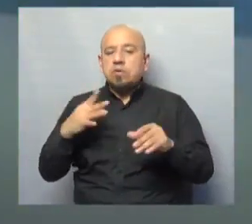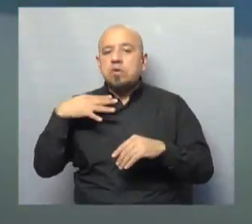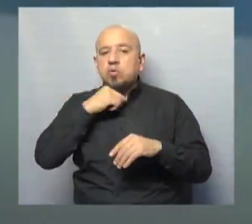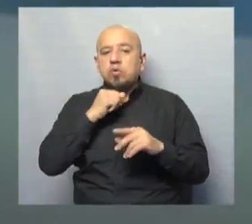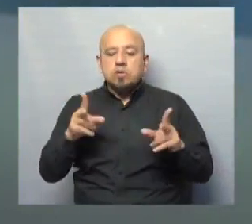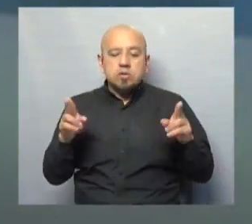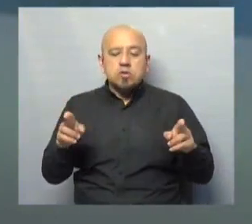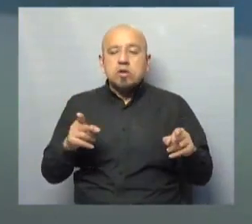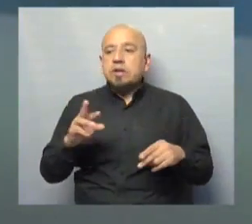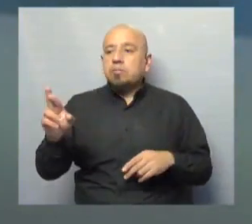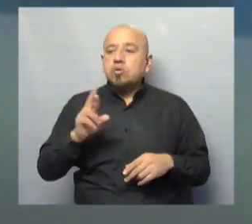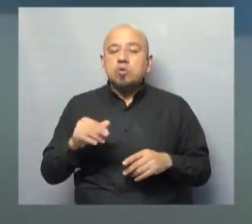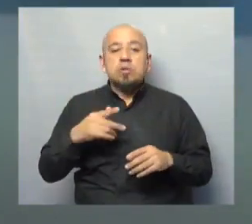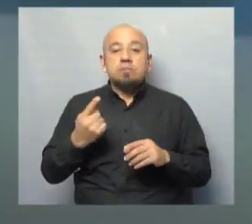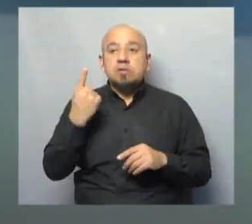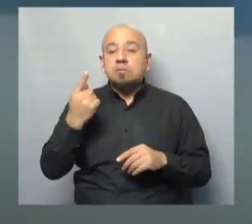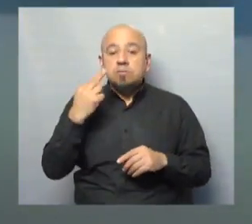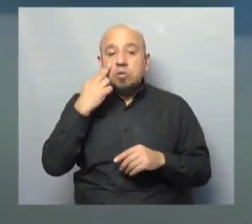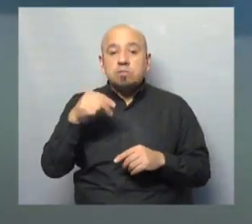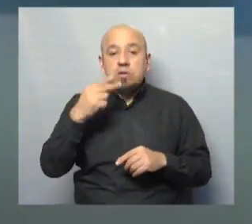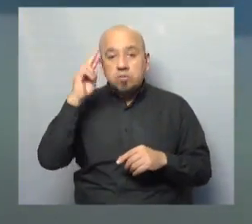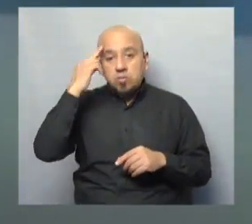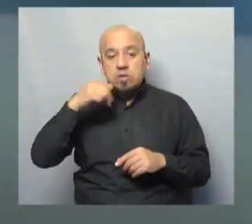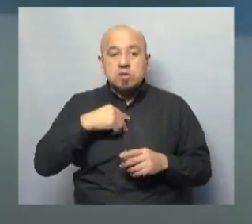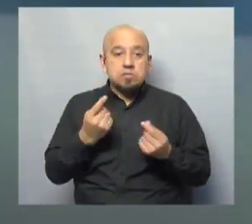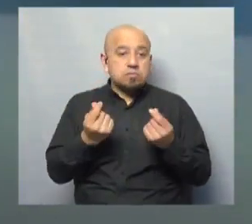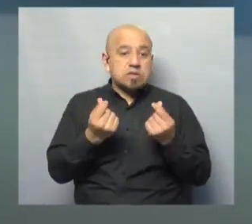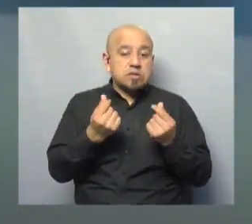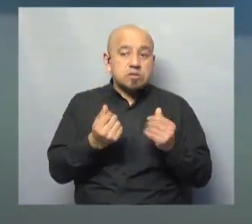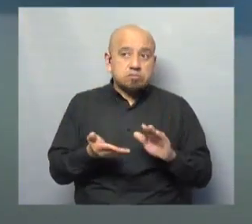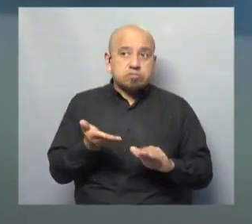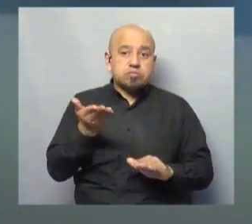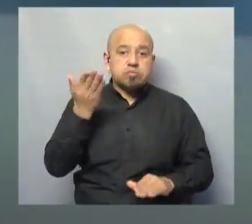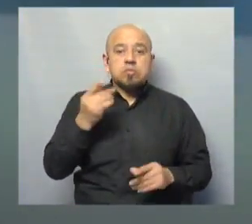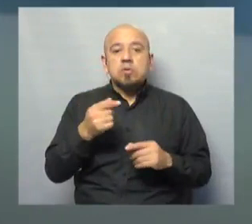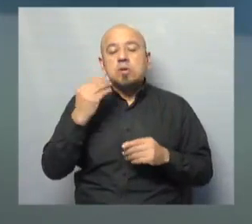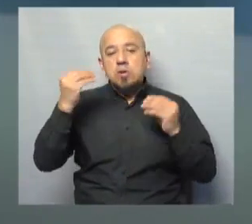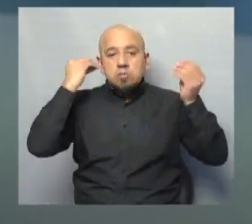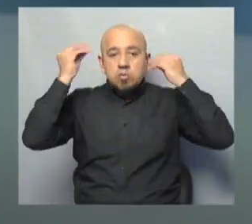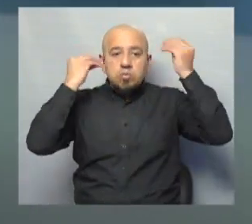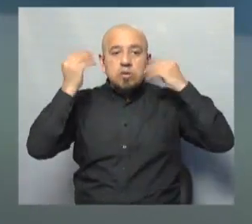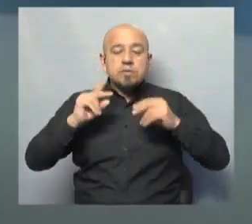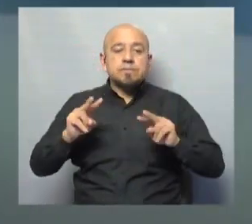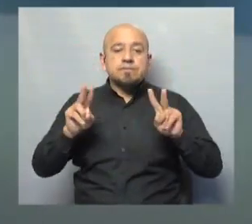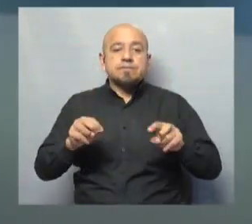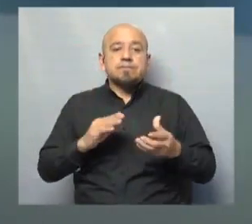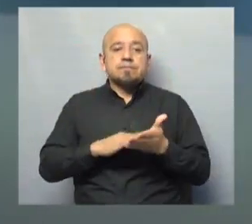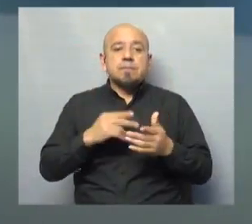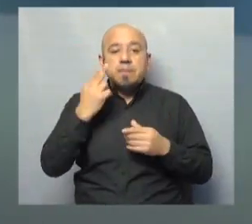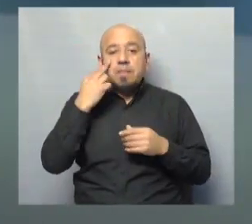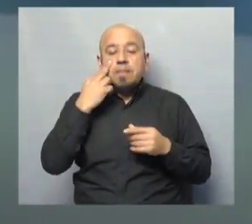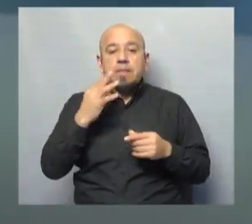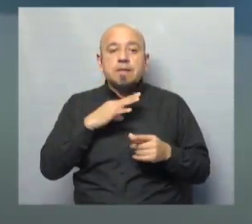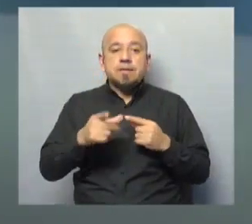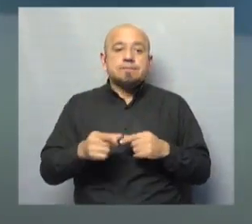contexto que el principal problema del país es el aumento de precios la segunda línea de las preocupaciones o de los asuntos señalados como problemáticos